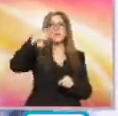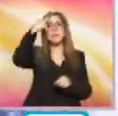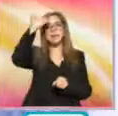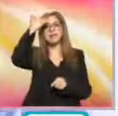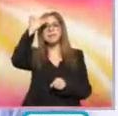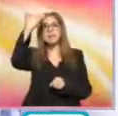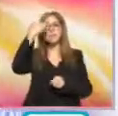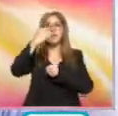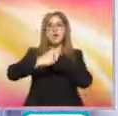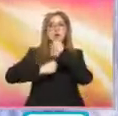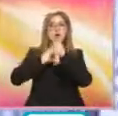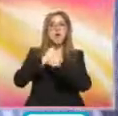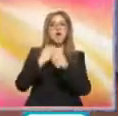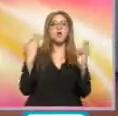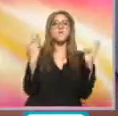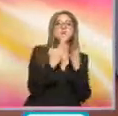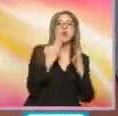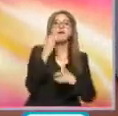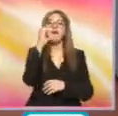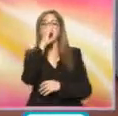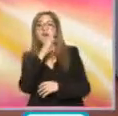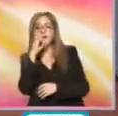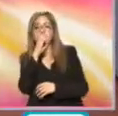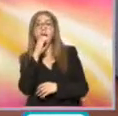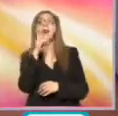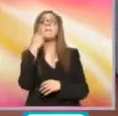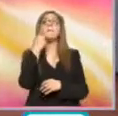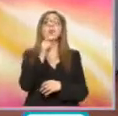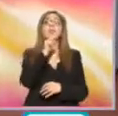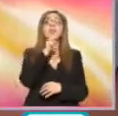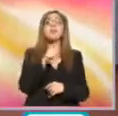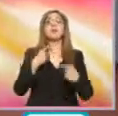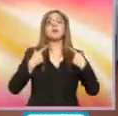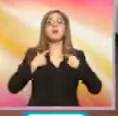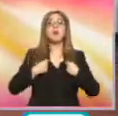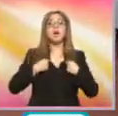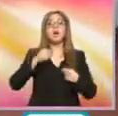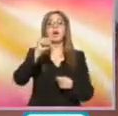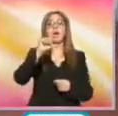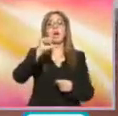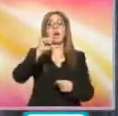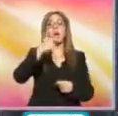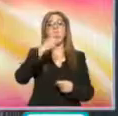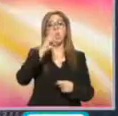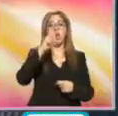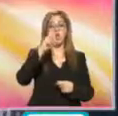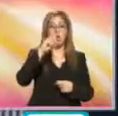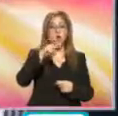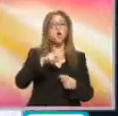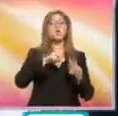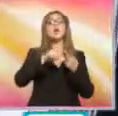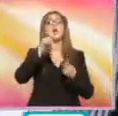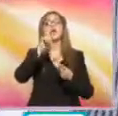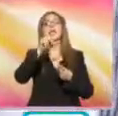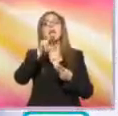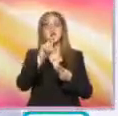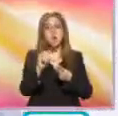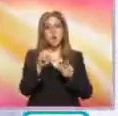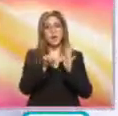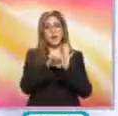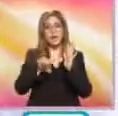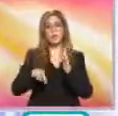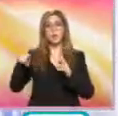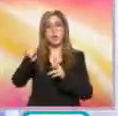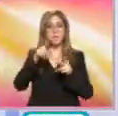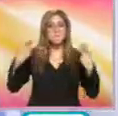año. Intenta también tener alguna camisa que sea o de algodón muy ligero o de lino, porque siempre va a servir. Por ejemplo, estas personas que